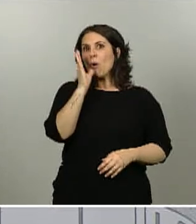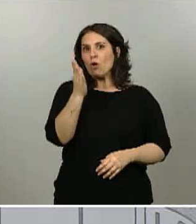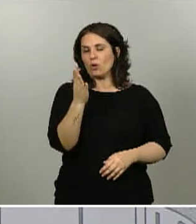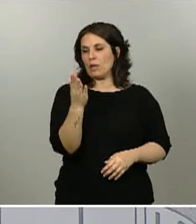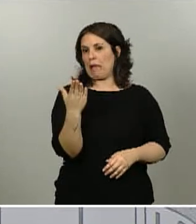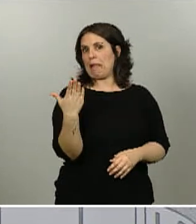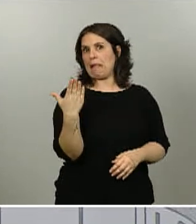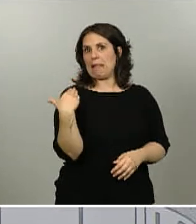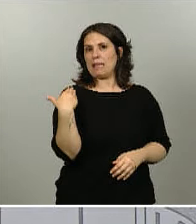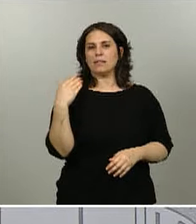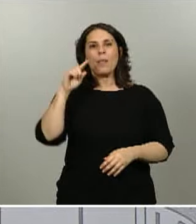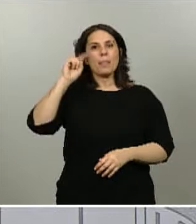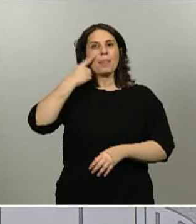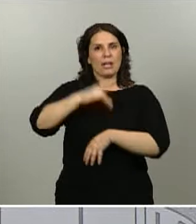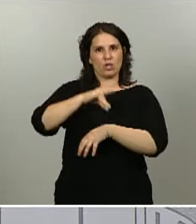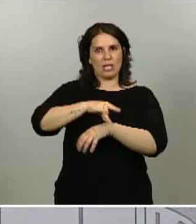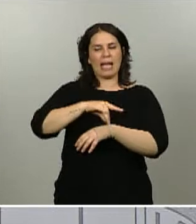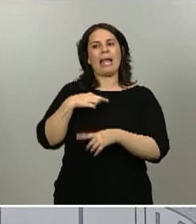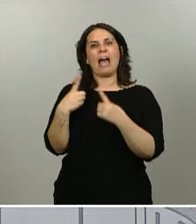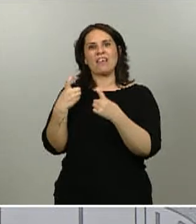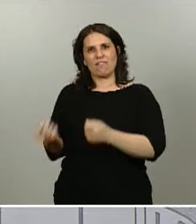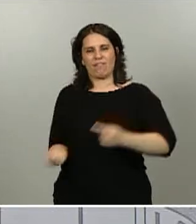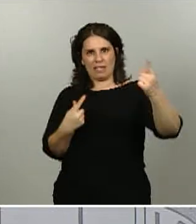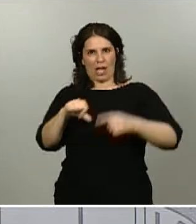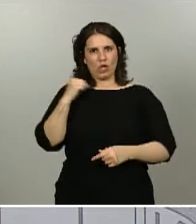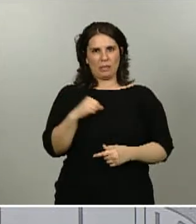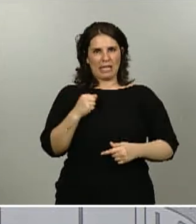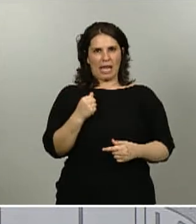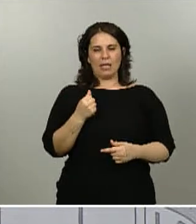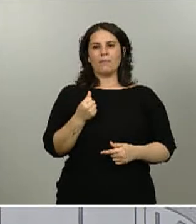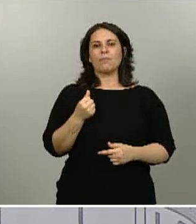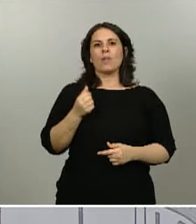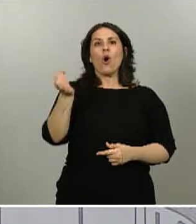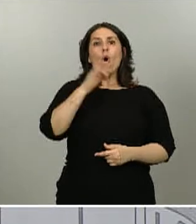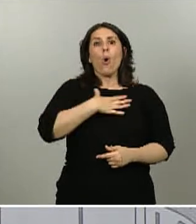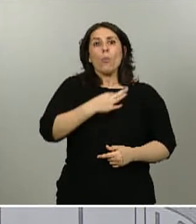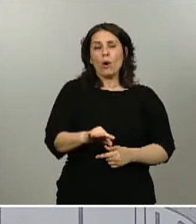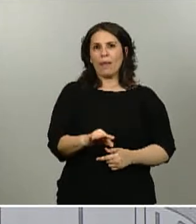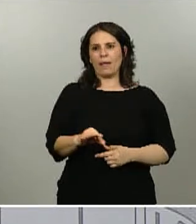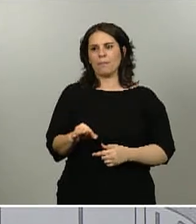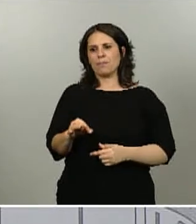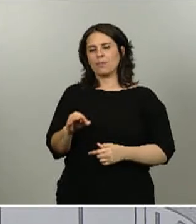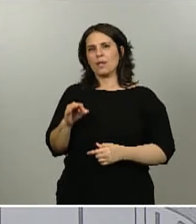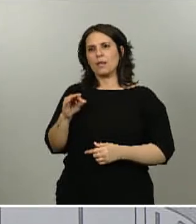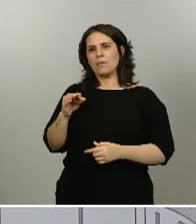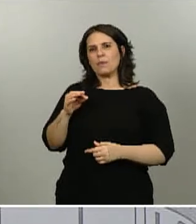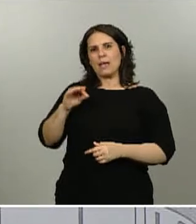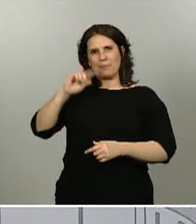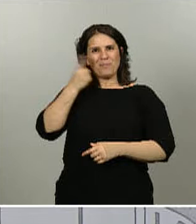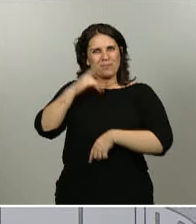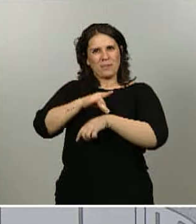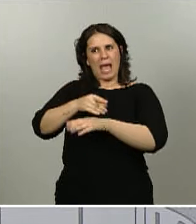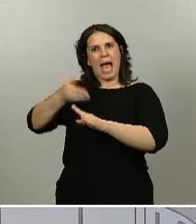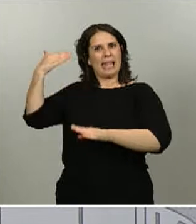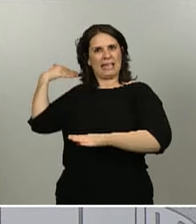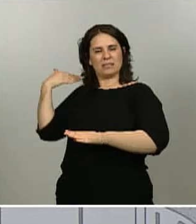que han requerido hospitalización inmediata o casos un poco más antiguos que al evolucionar su enfermedad han podido necesitar hospitalización.